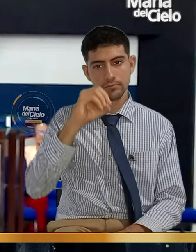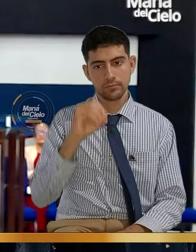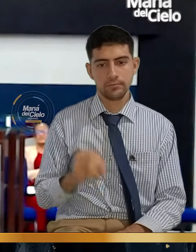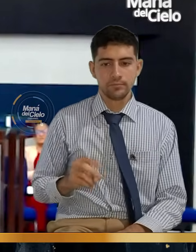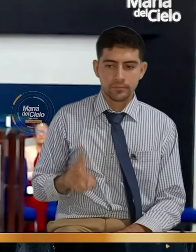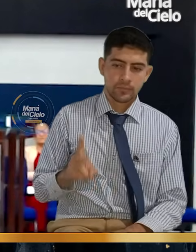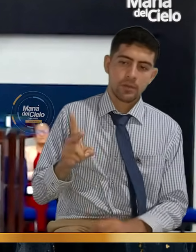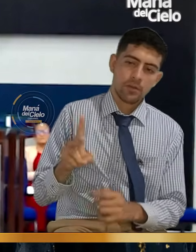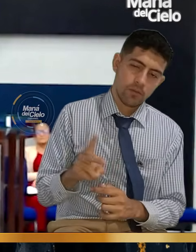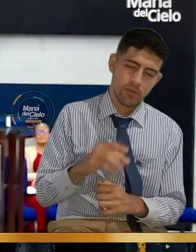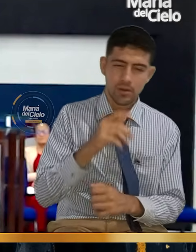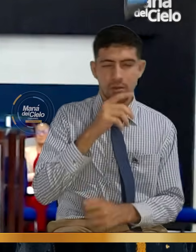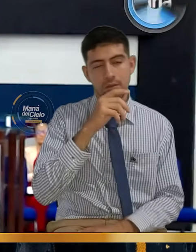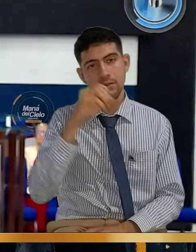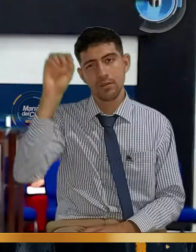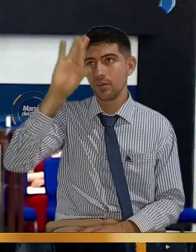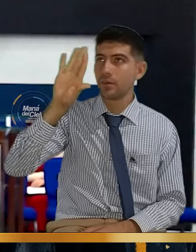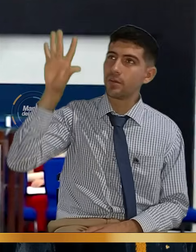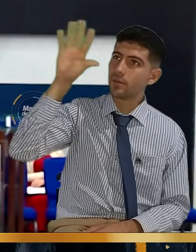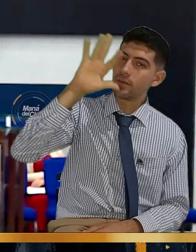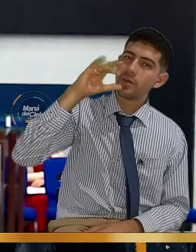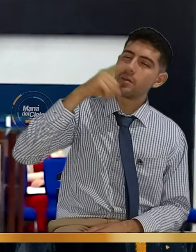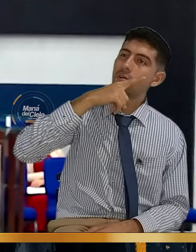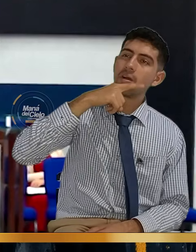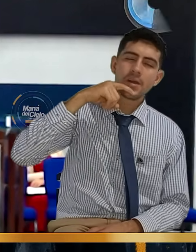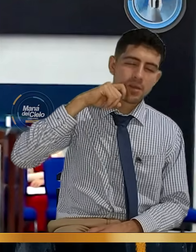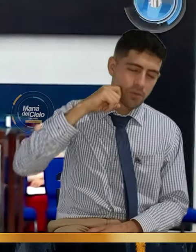Crea lo que estoy diciendo en el nombre de Jesús.